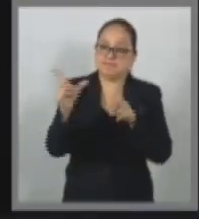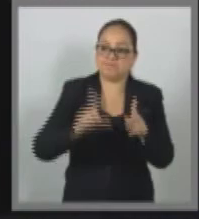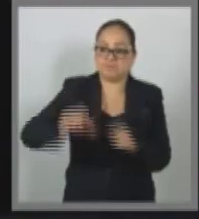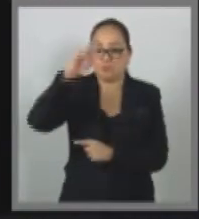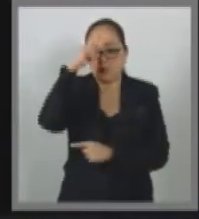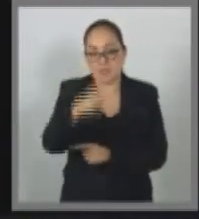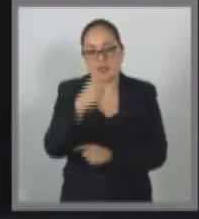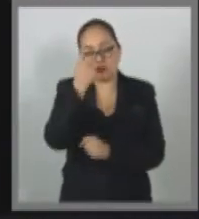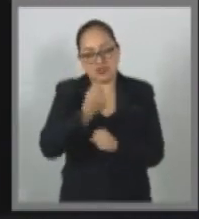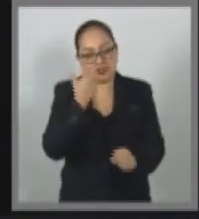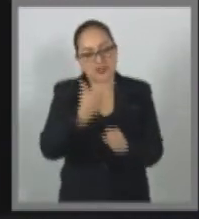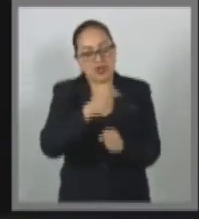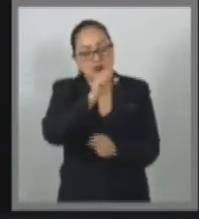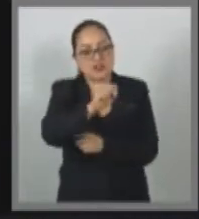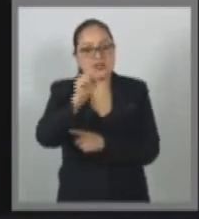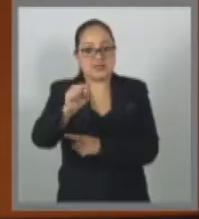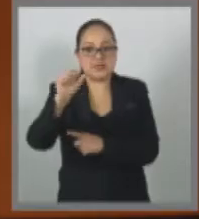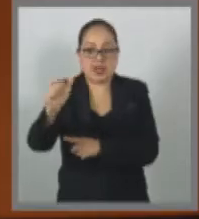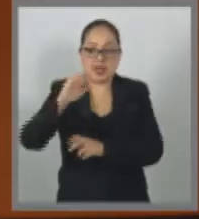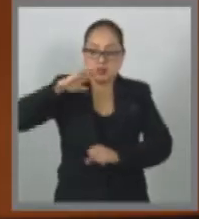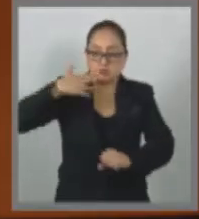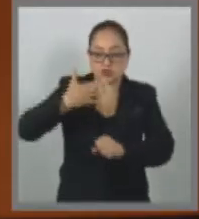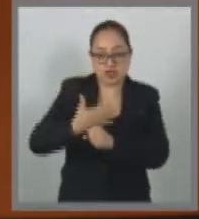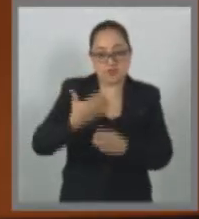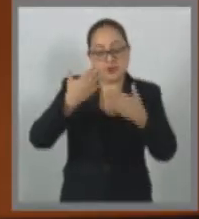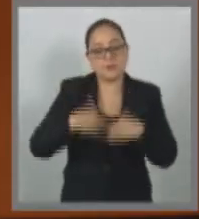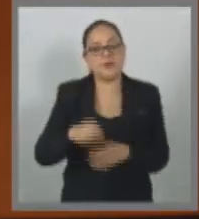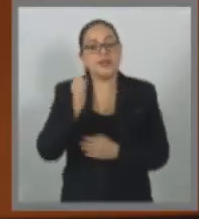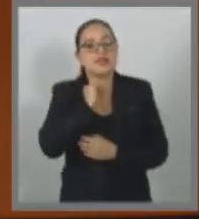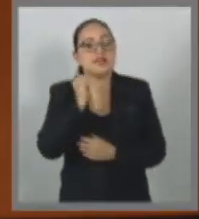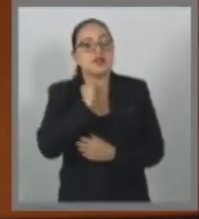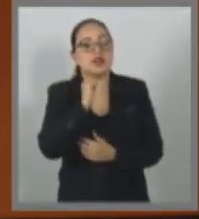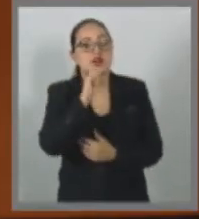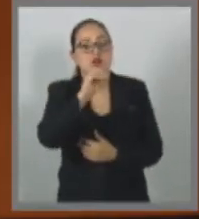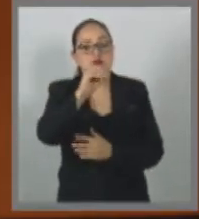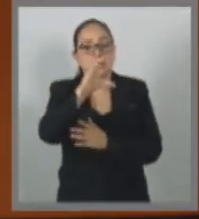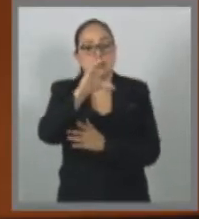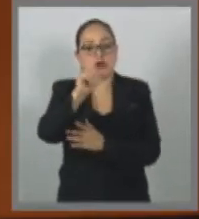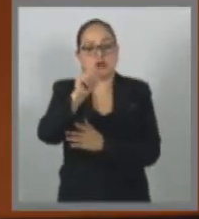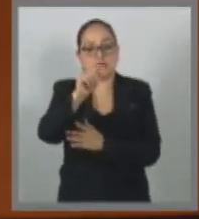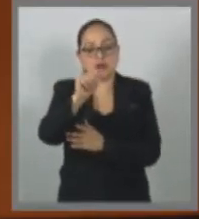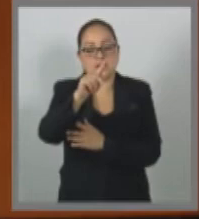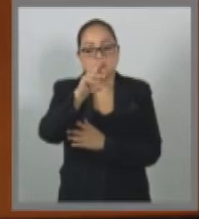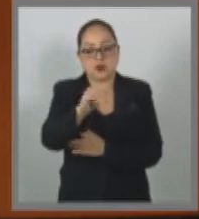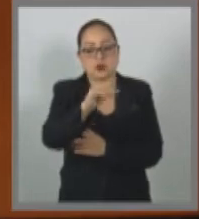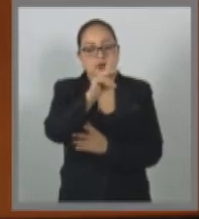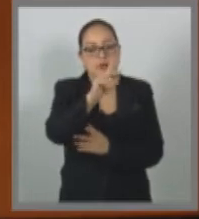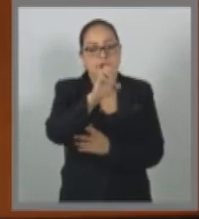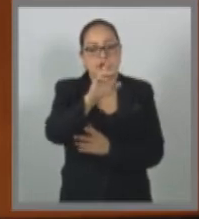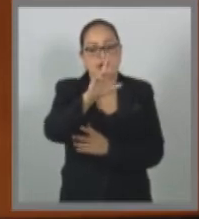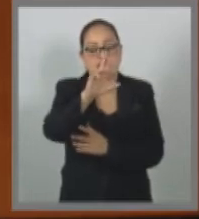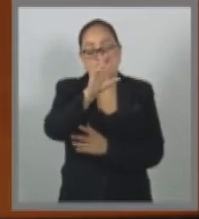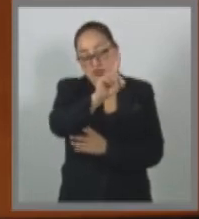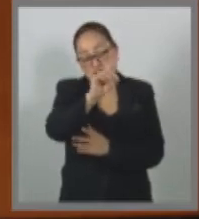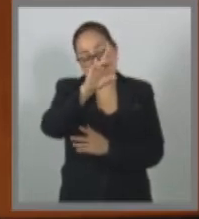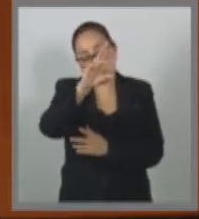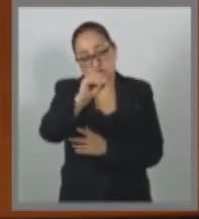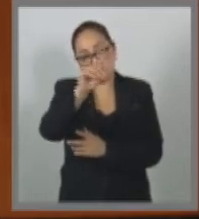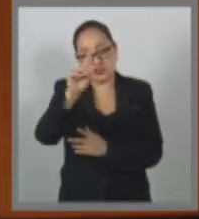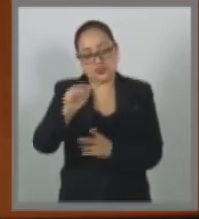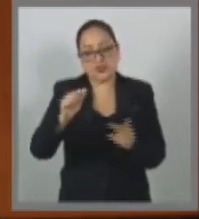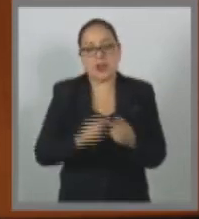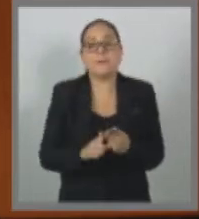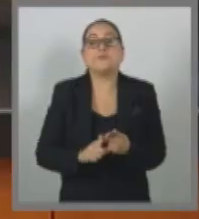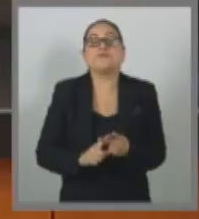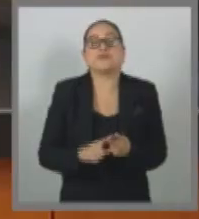secretario de Salud Federal. Senador Octavio Pedrosa, vicepresidente. Senador David